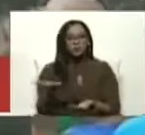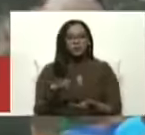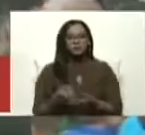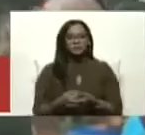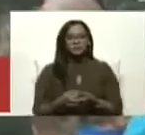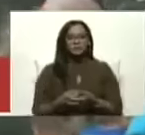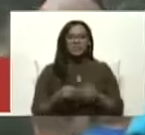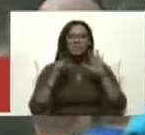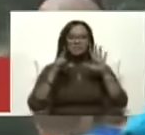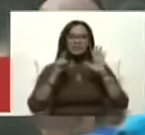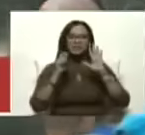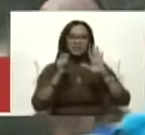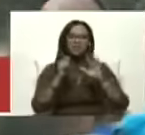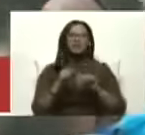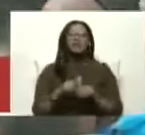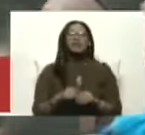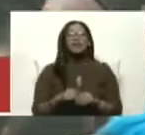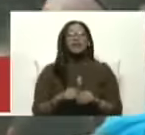Las 7T, las